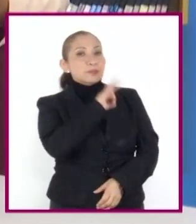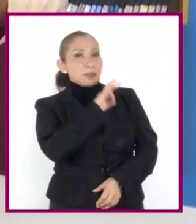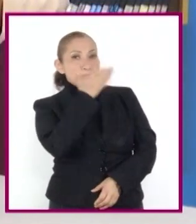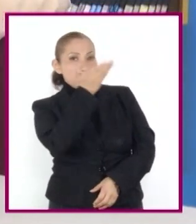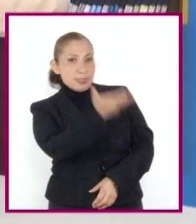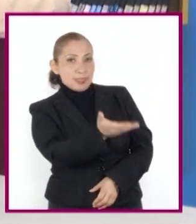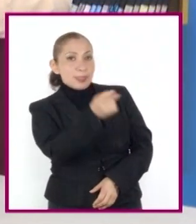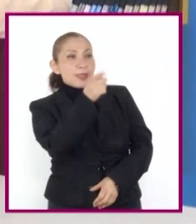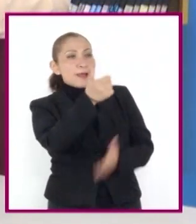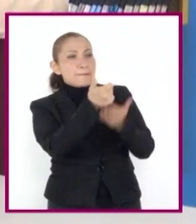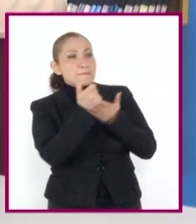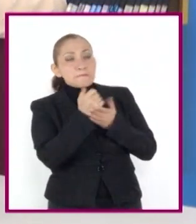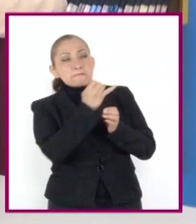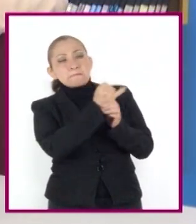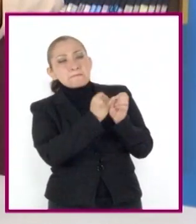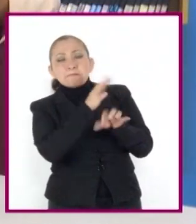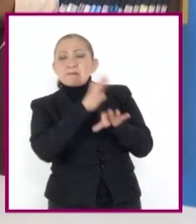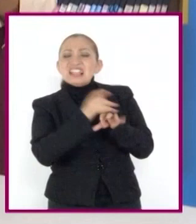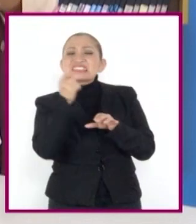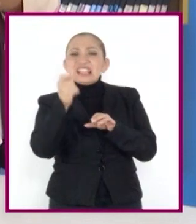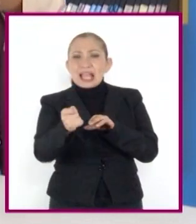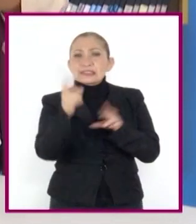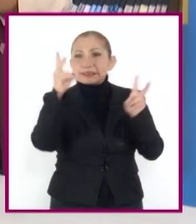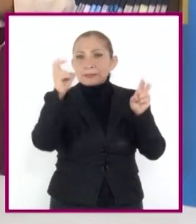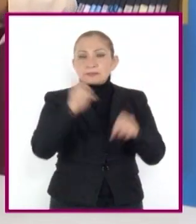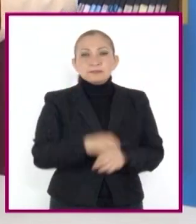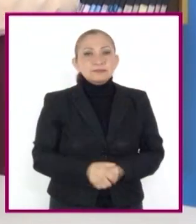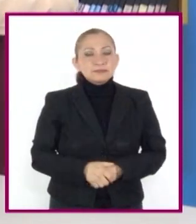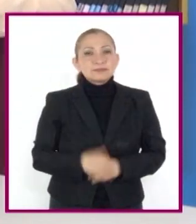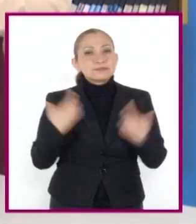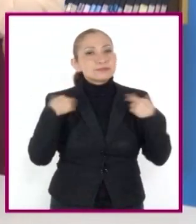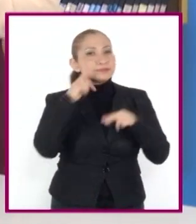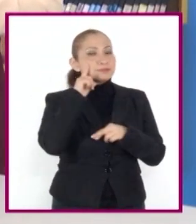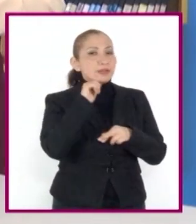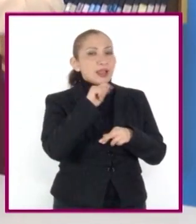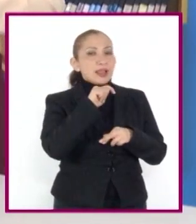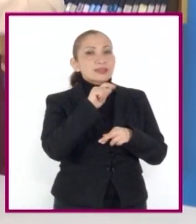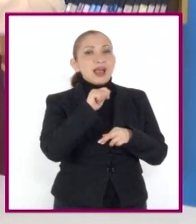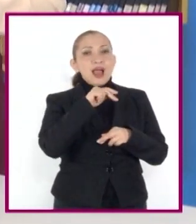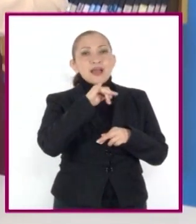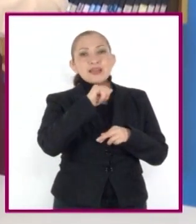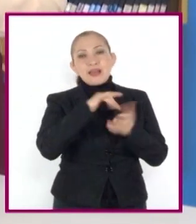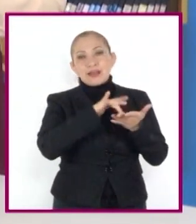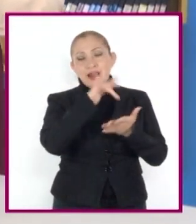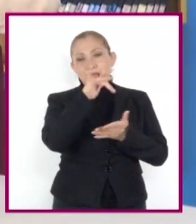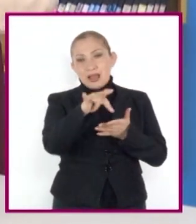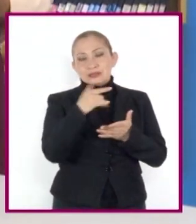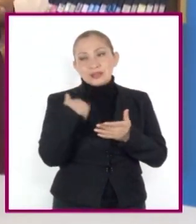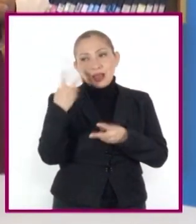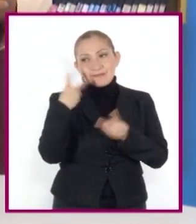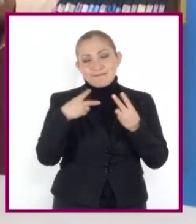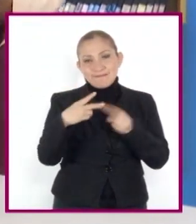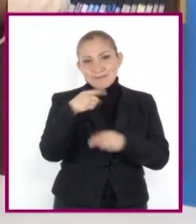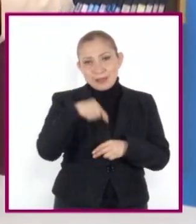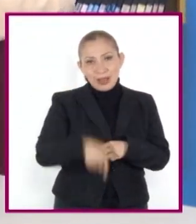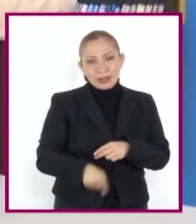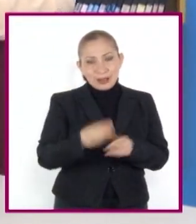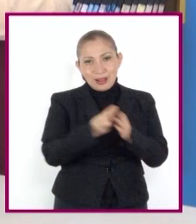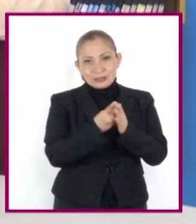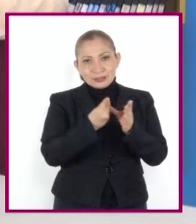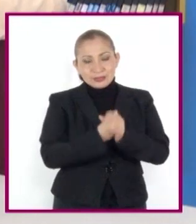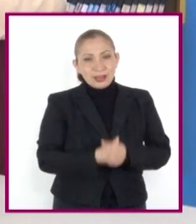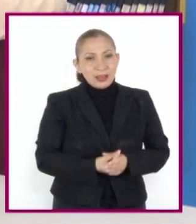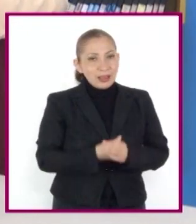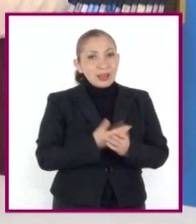pueden pedirles que les ayuden a investigar más acerca del tema. Maestra Tania, Le agradezco muchísimo su intervención en esta